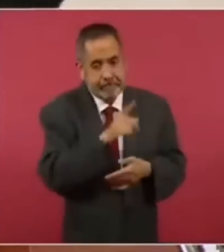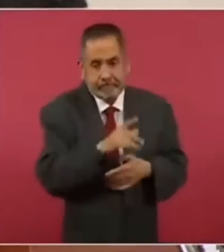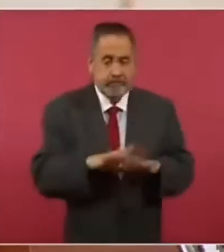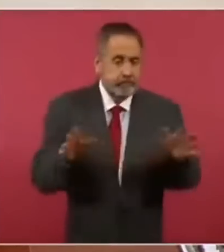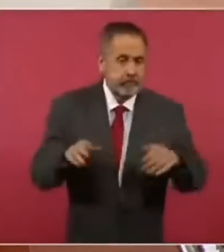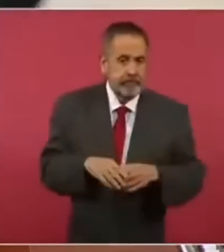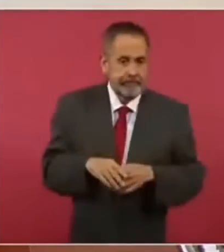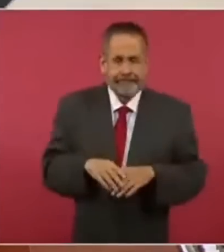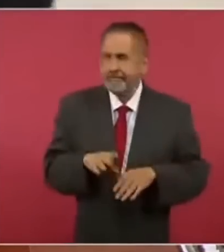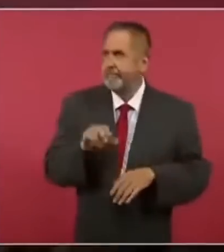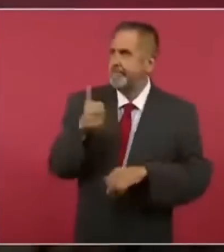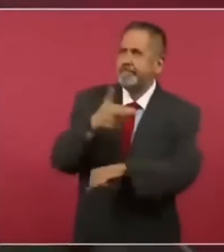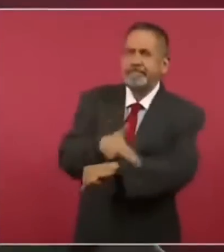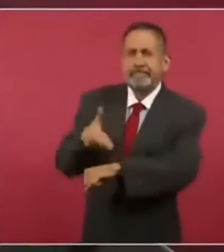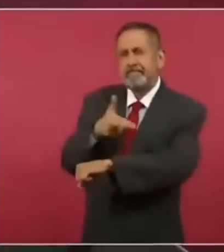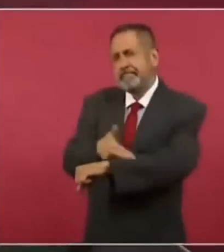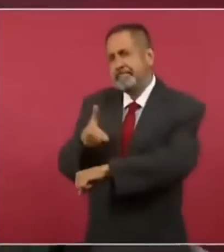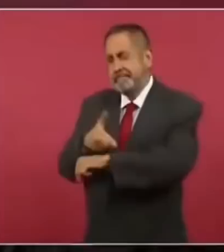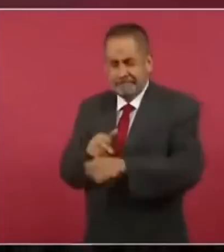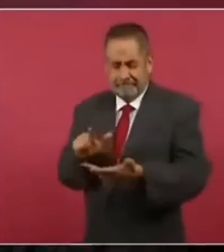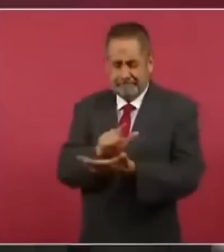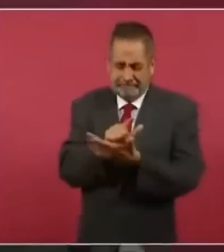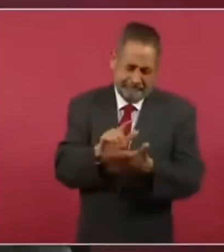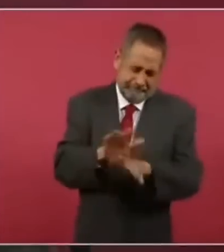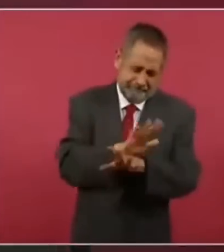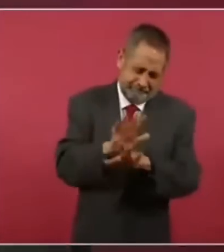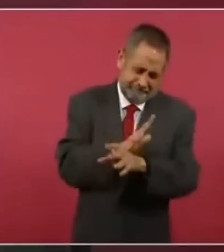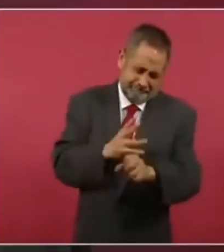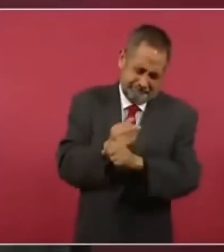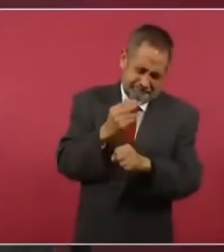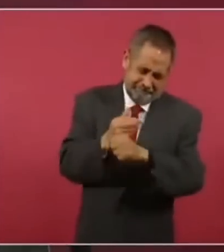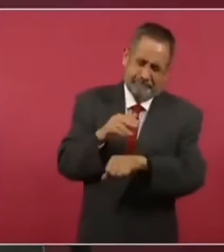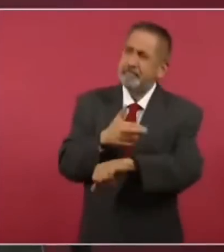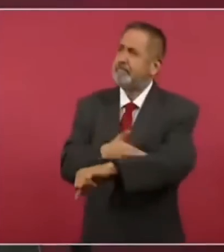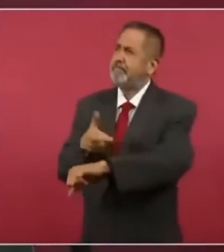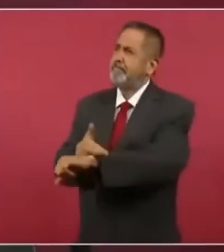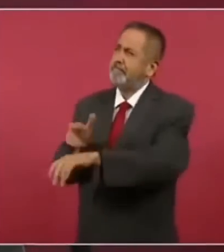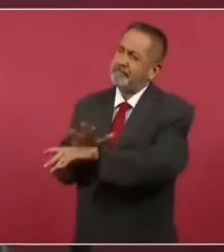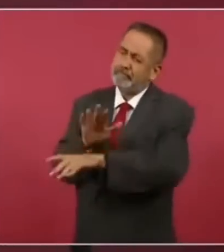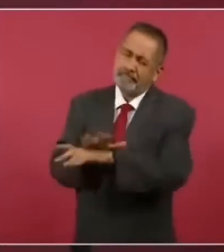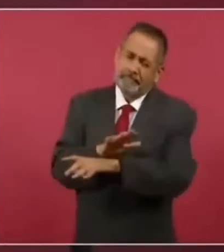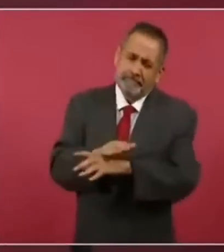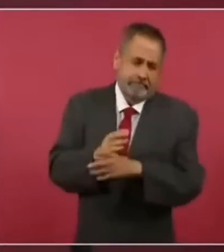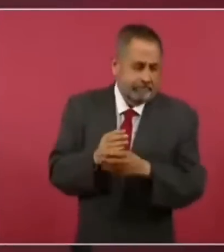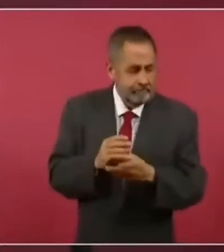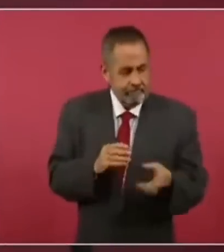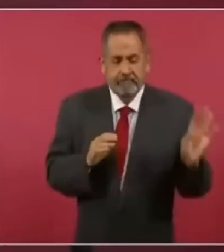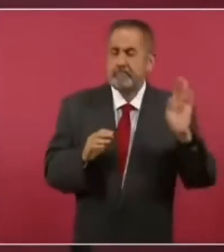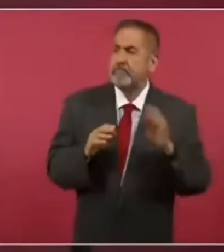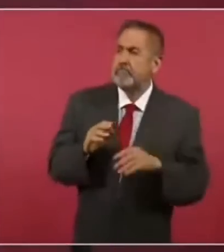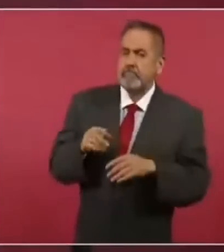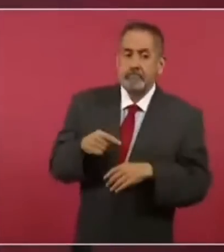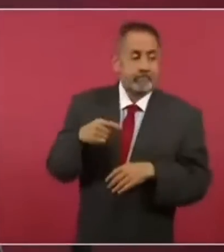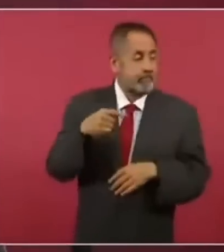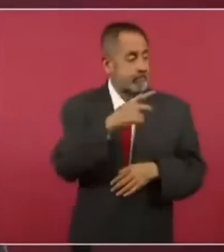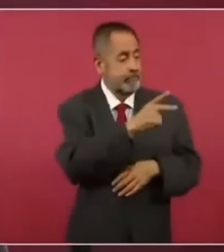Tuvimos que abrir, nos costó hacer reformas legales en contra del Poder